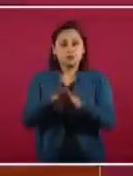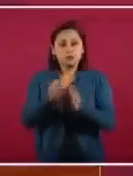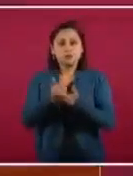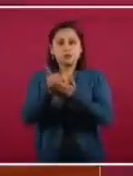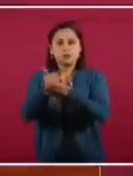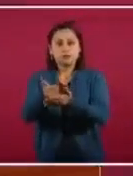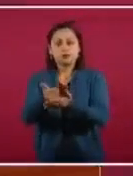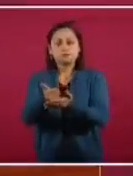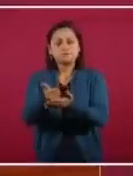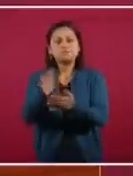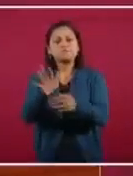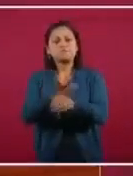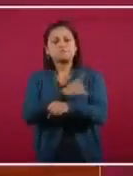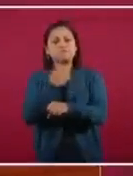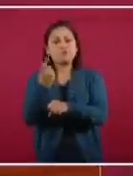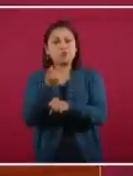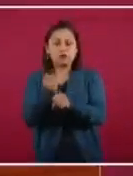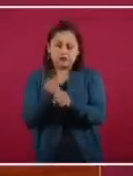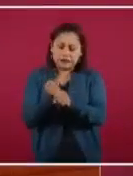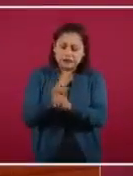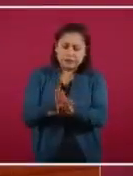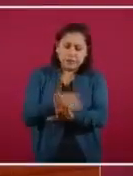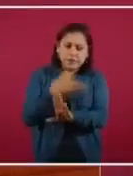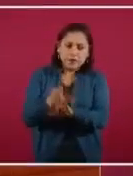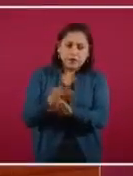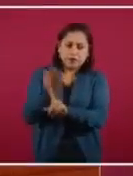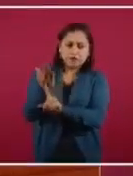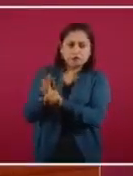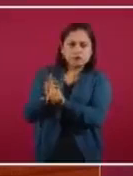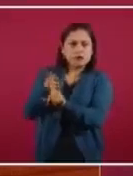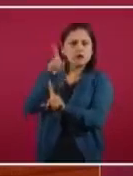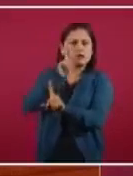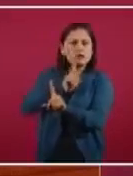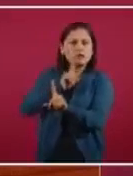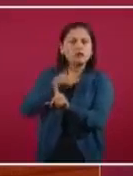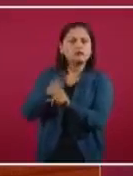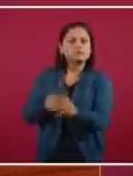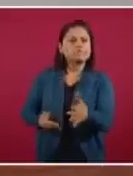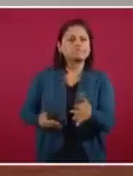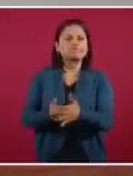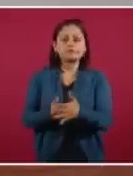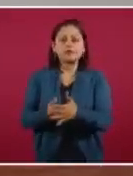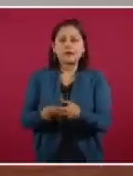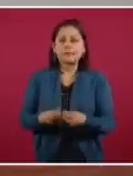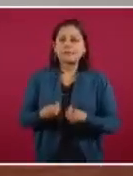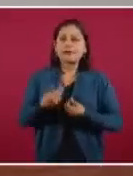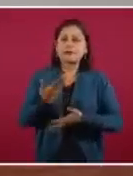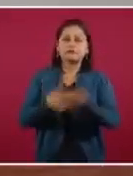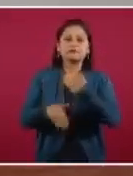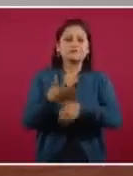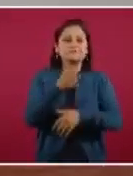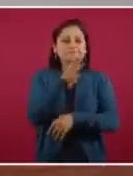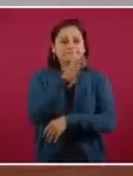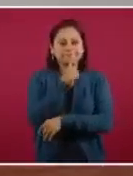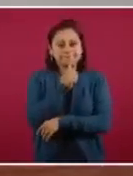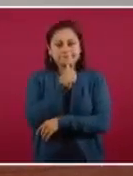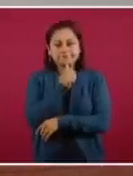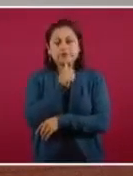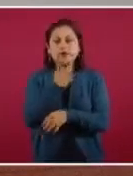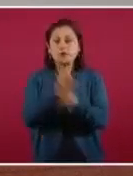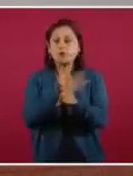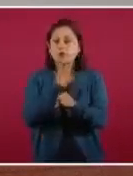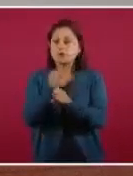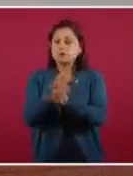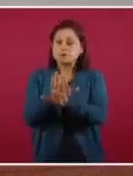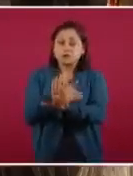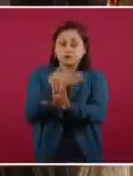hace que las mujeres vivamos limitadas a hacer o dejar de hacer algo. En este sentido, la violencia es